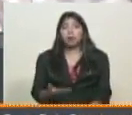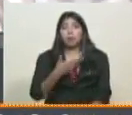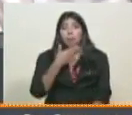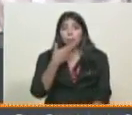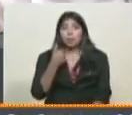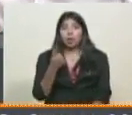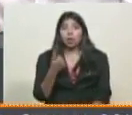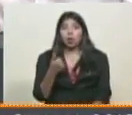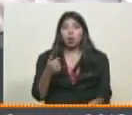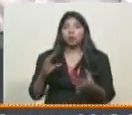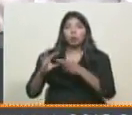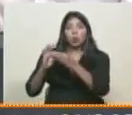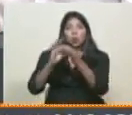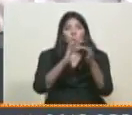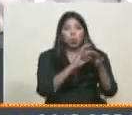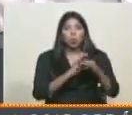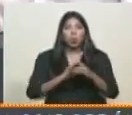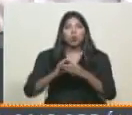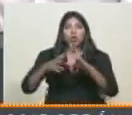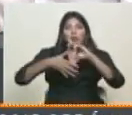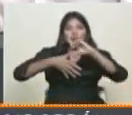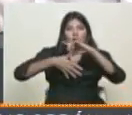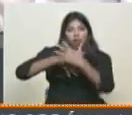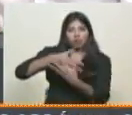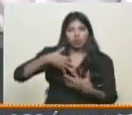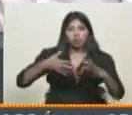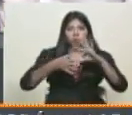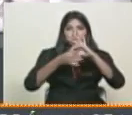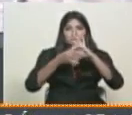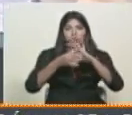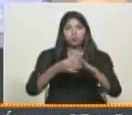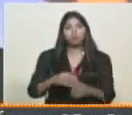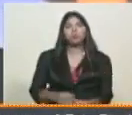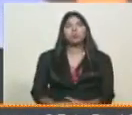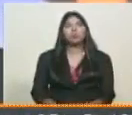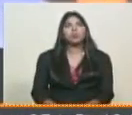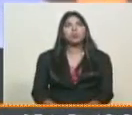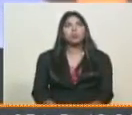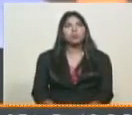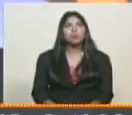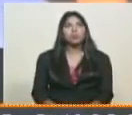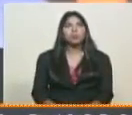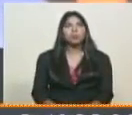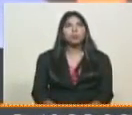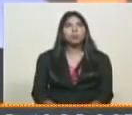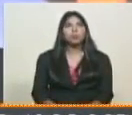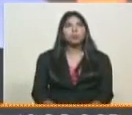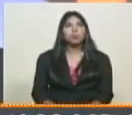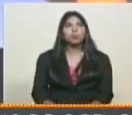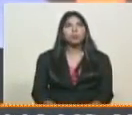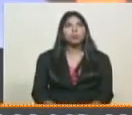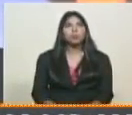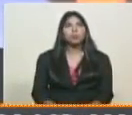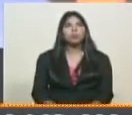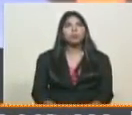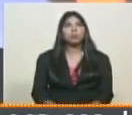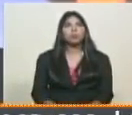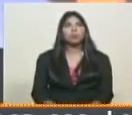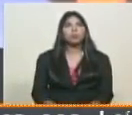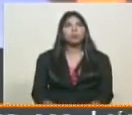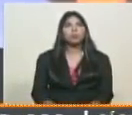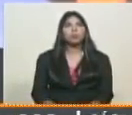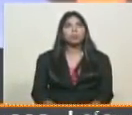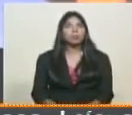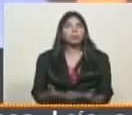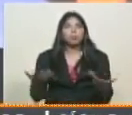nuestra mejor solución bueno sigue todavía en pie esta estrategia internacional de crear estos falsos es sobre